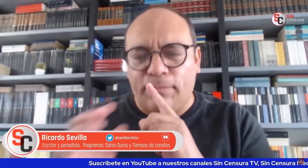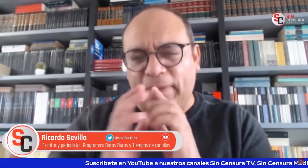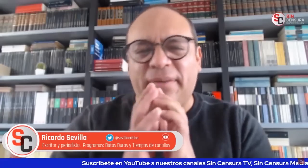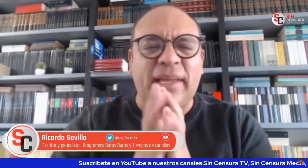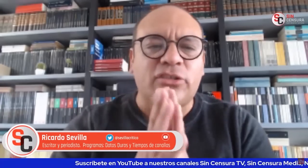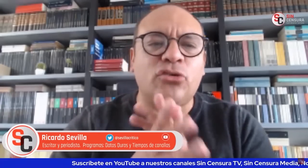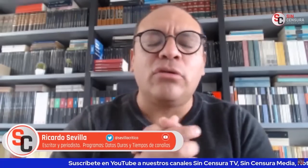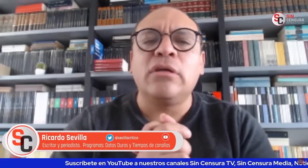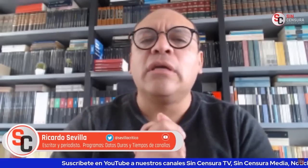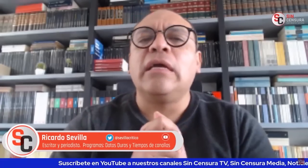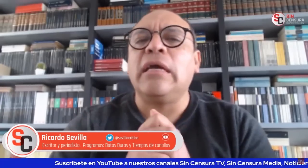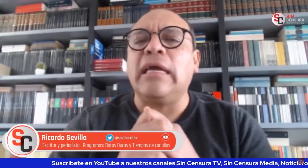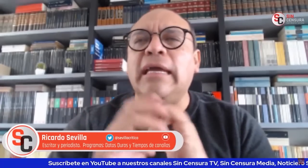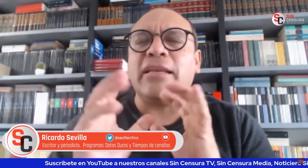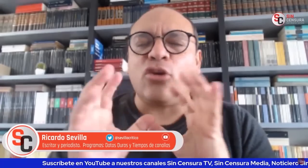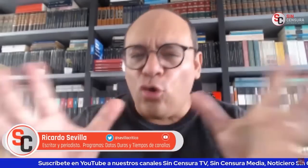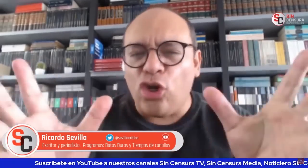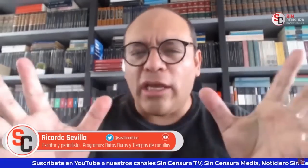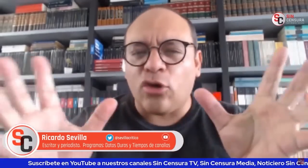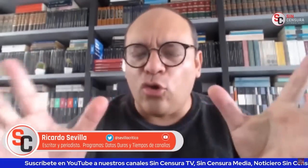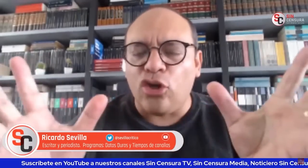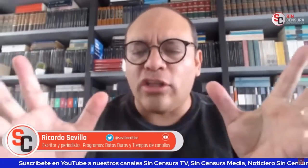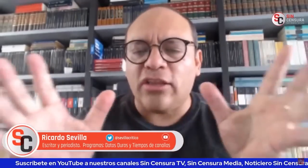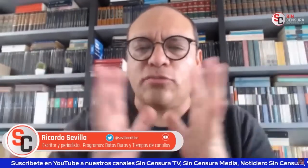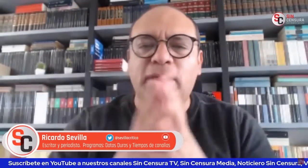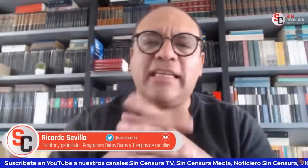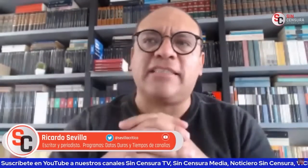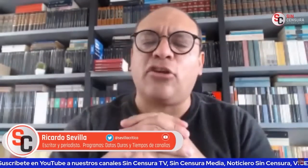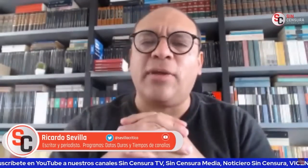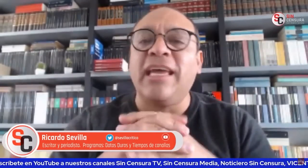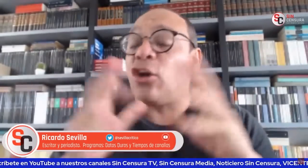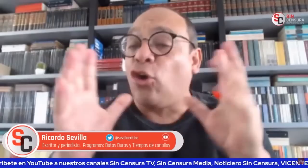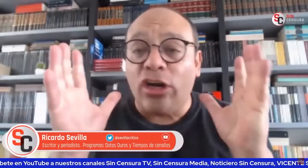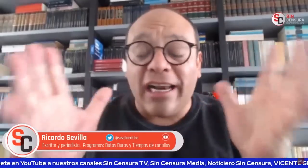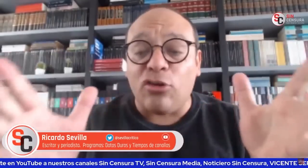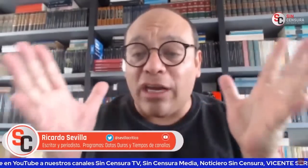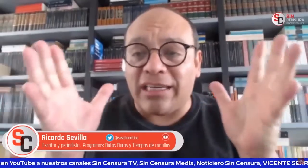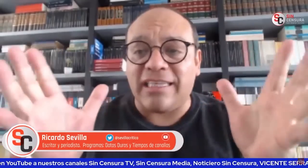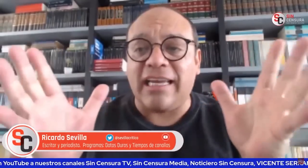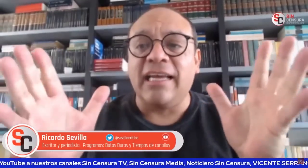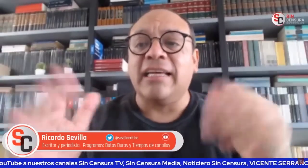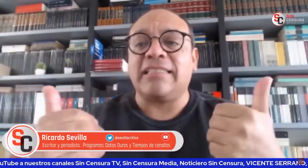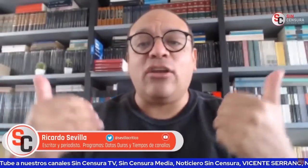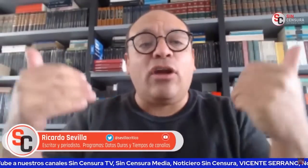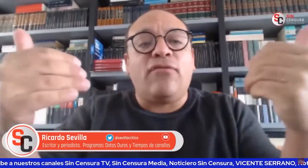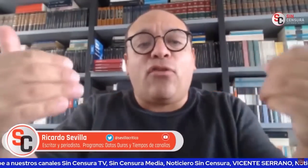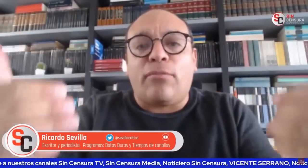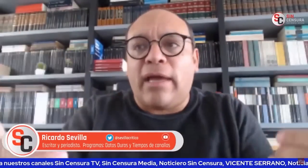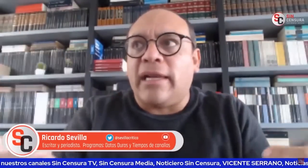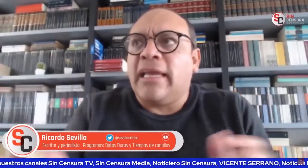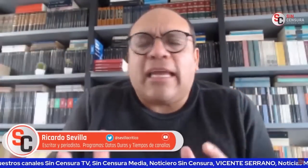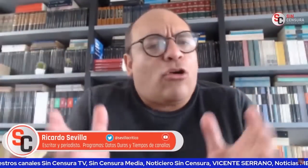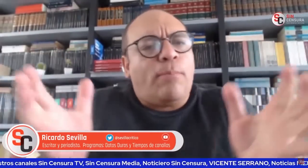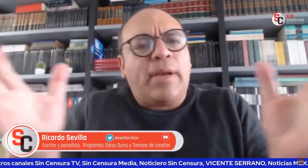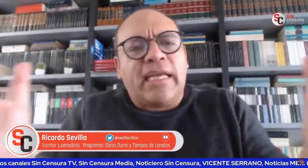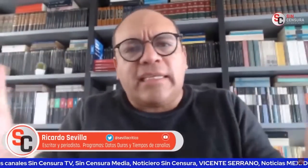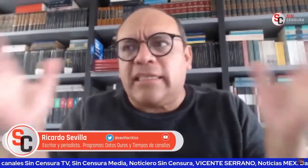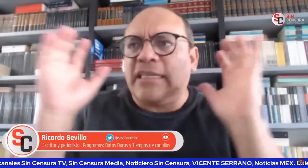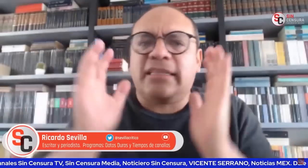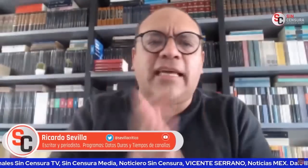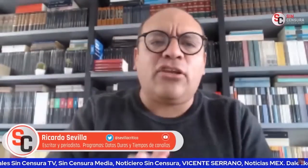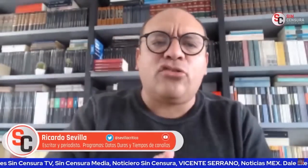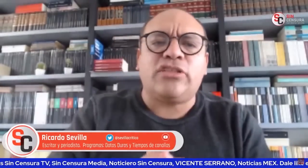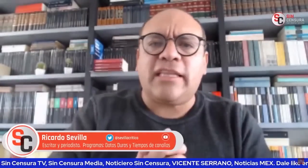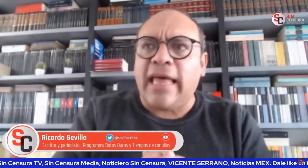un juego perverso. En junio de 2019, Conrado García salió a informar que